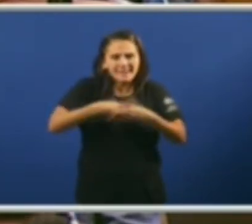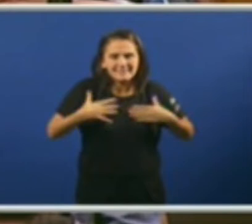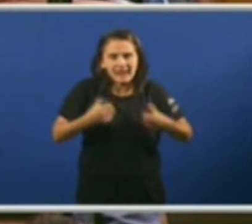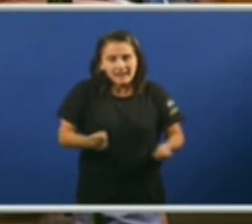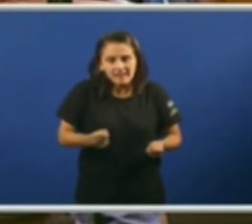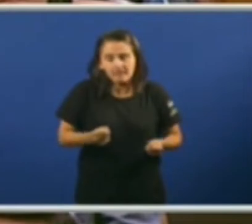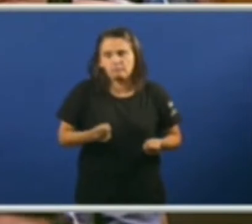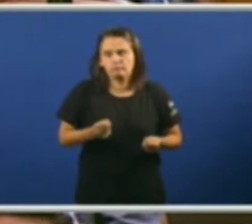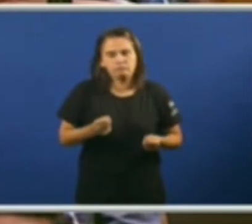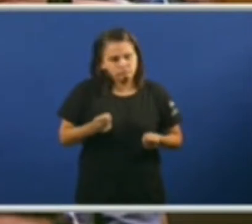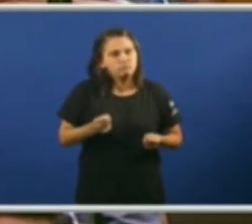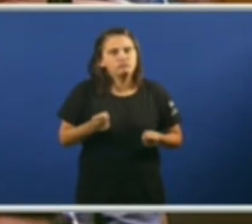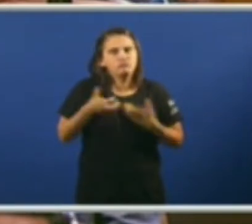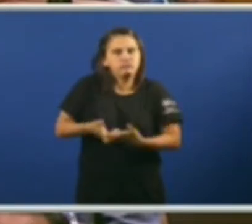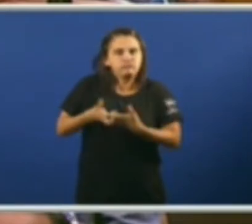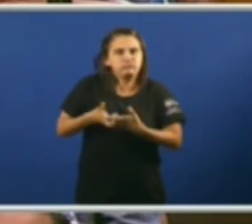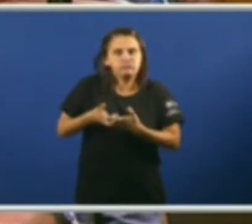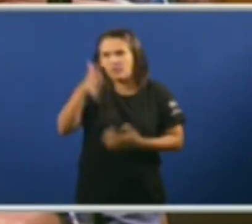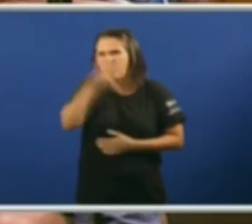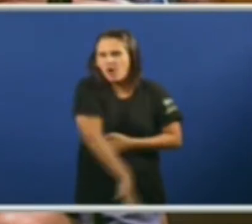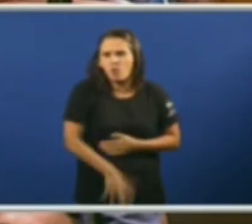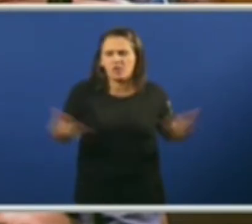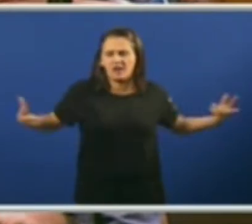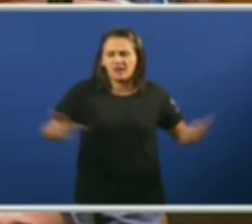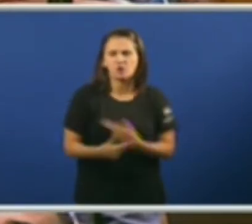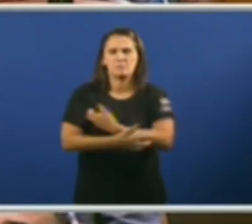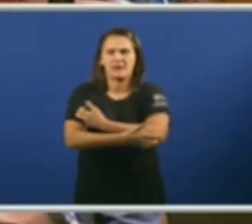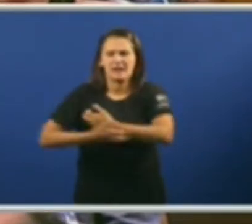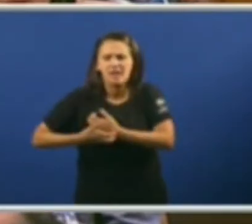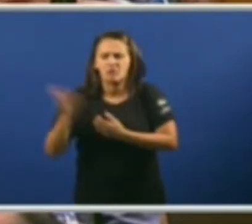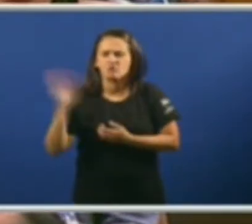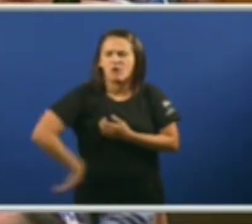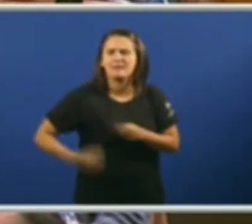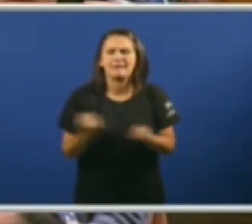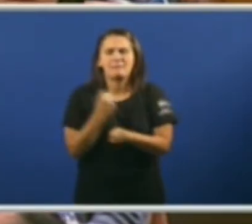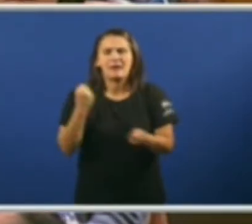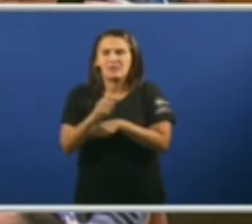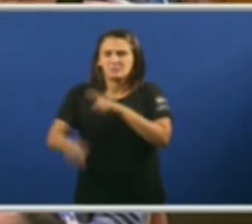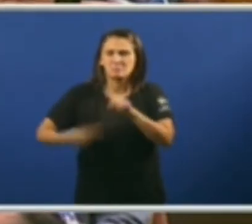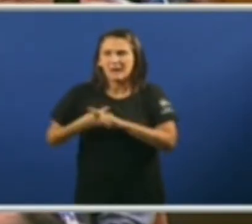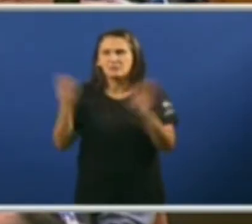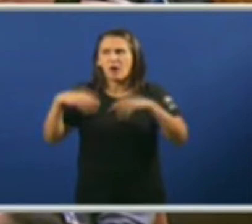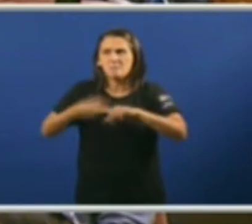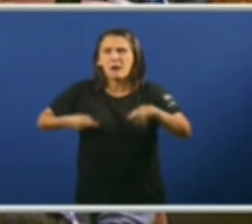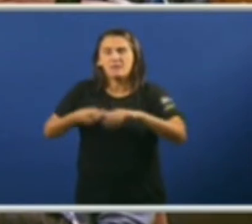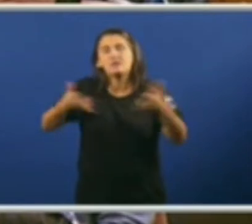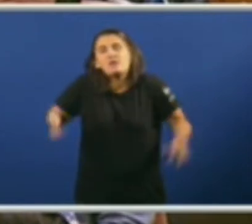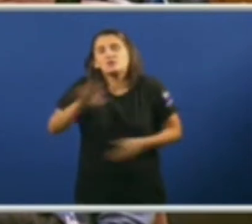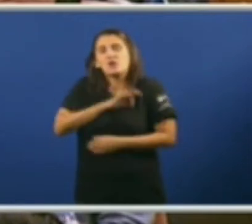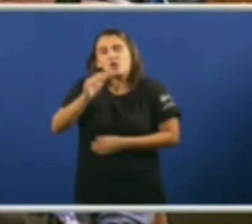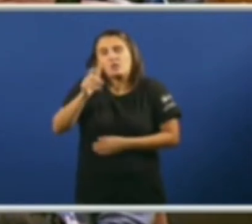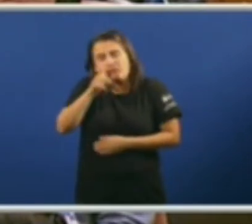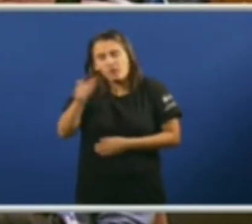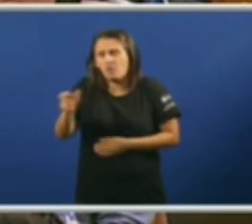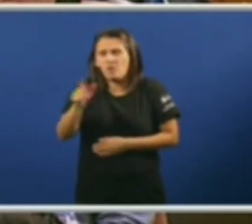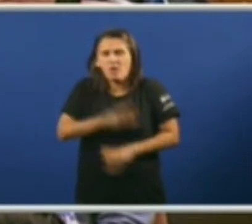sanidade en pé de guerra denunciando os recortes, a precariedade, a falta de personal e a falta de medios. Por lo tanto, señor Feijóo,